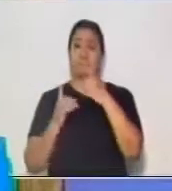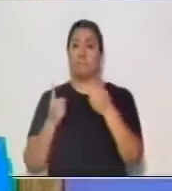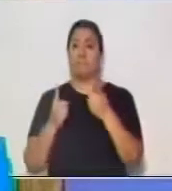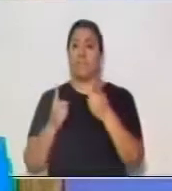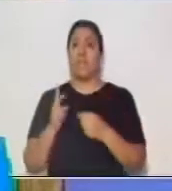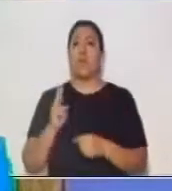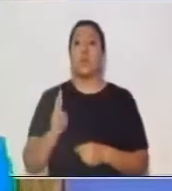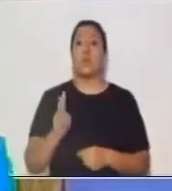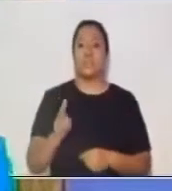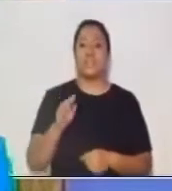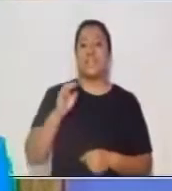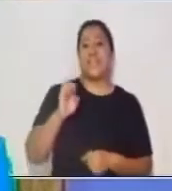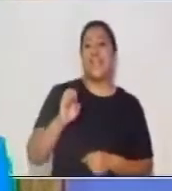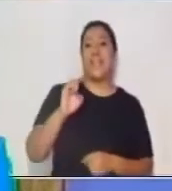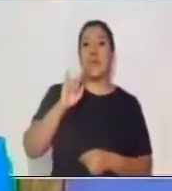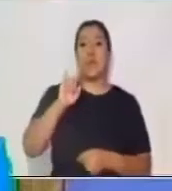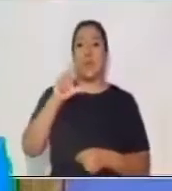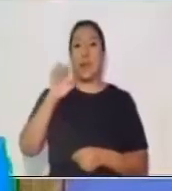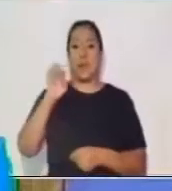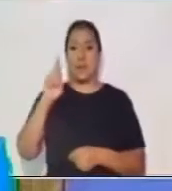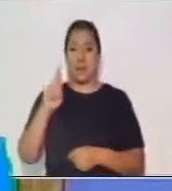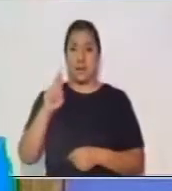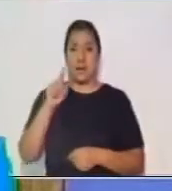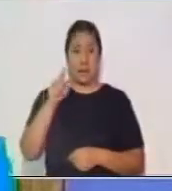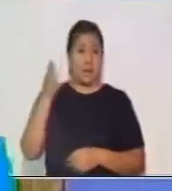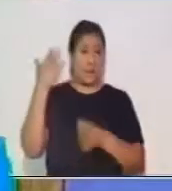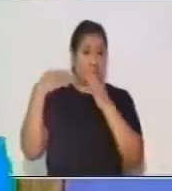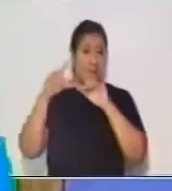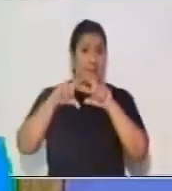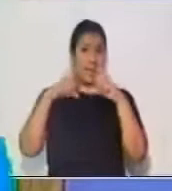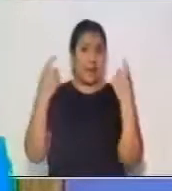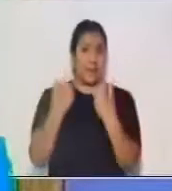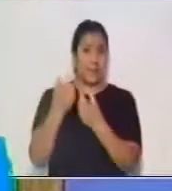es que... Siempre hay un pero, un después.